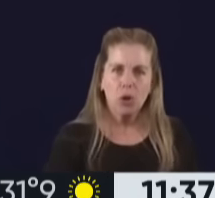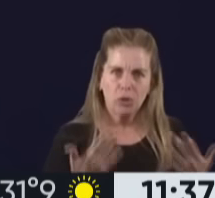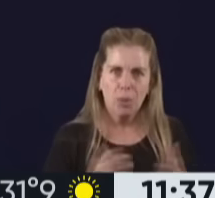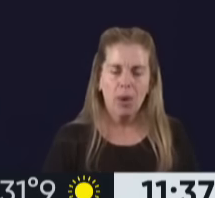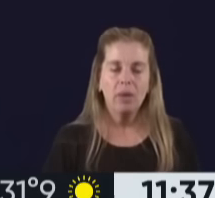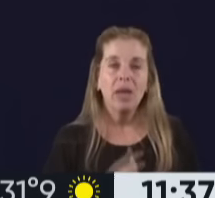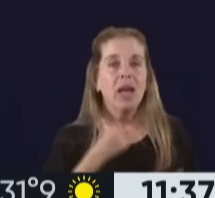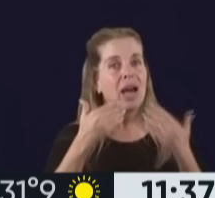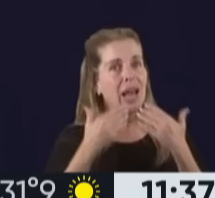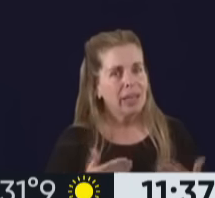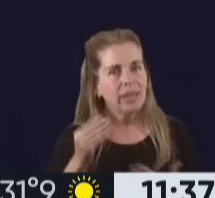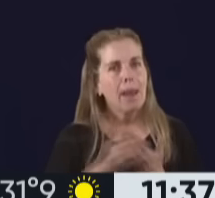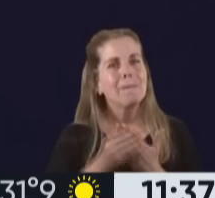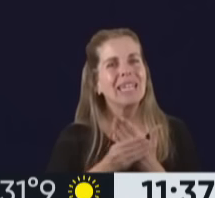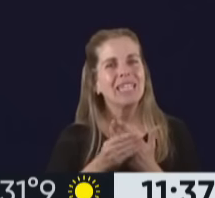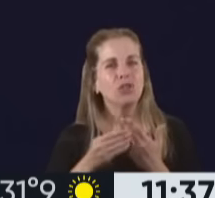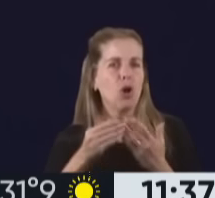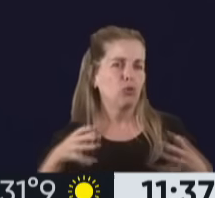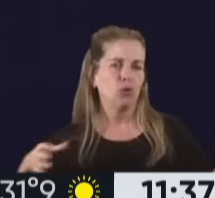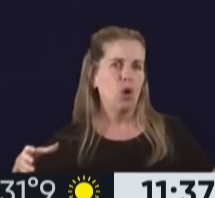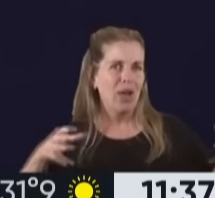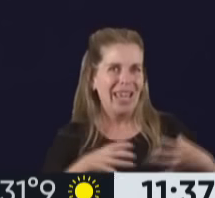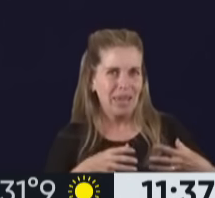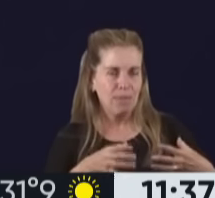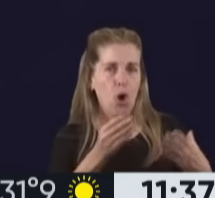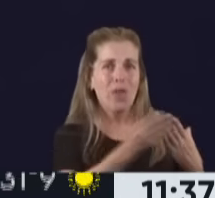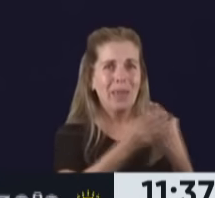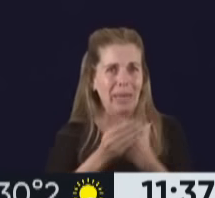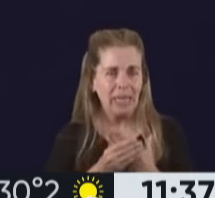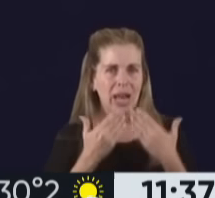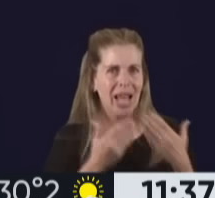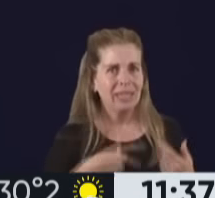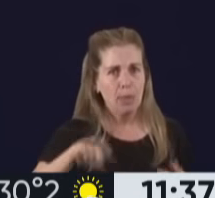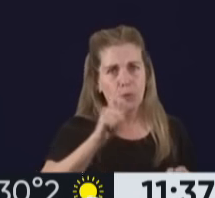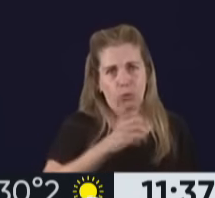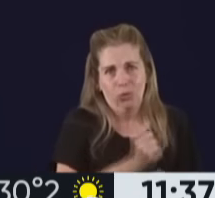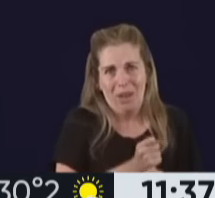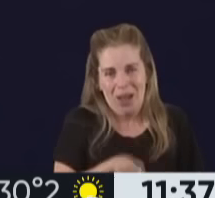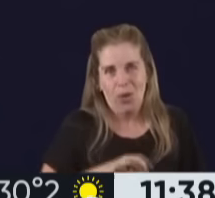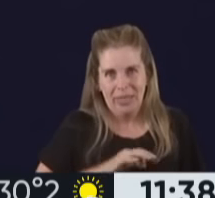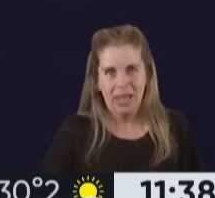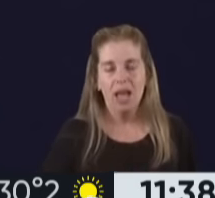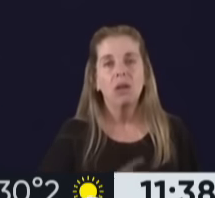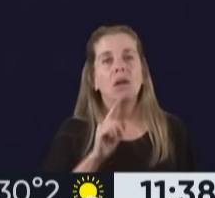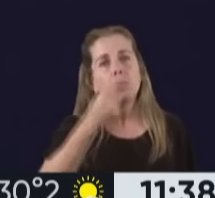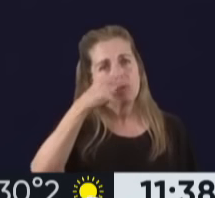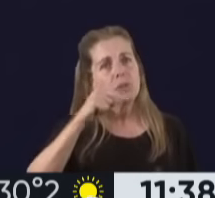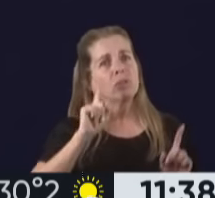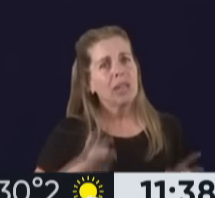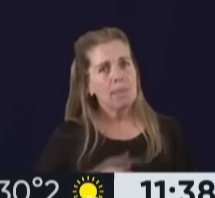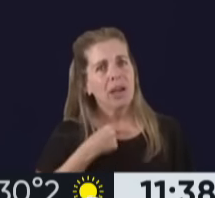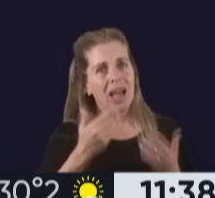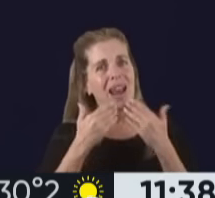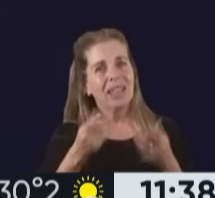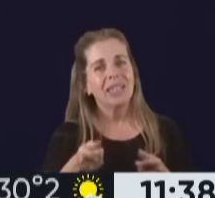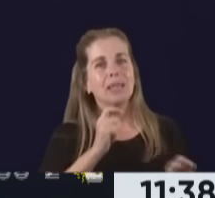agradecer a todos los ministros y funcionarios del gobierno por el trabajo de este año. Y por último, también quiero agradecer al periodismo. Hace